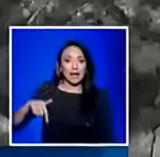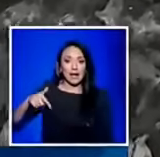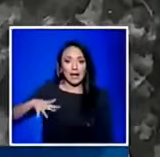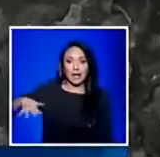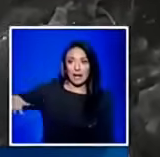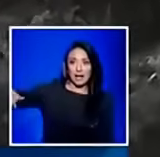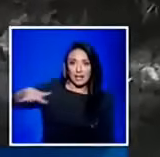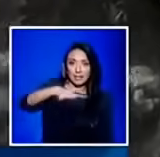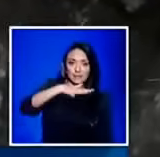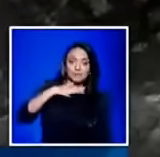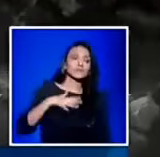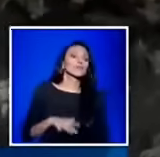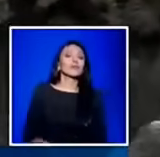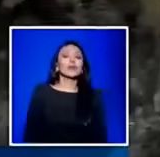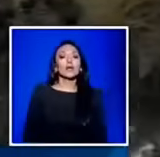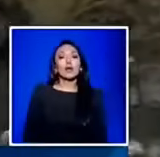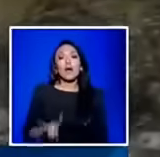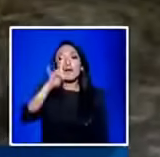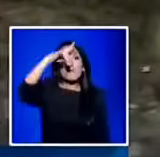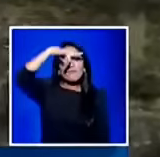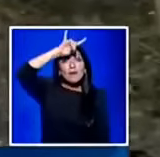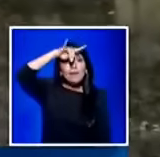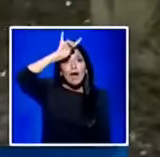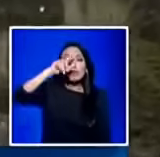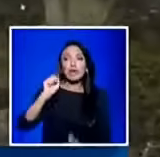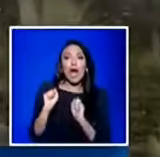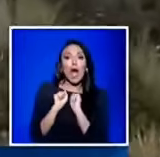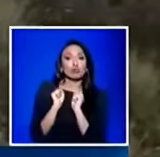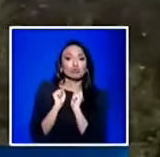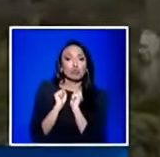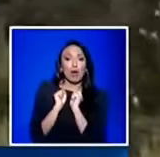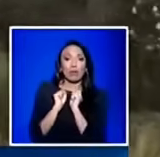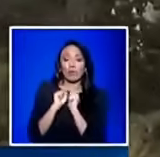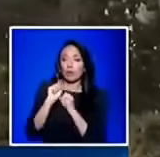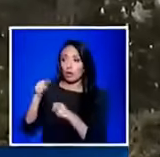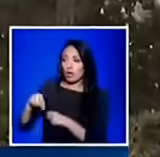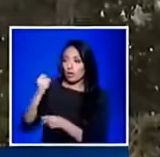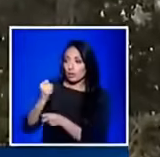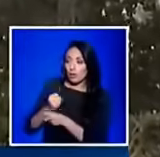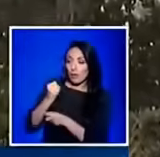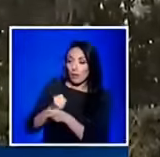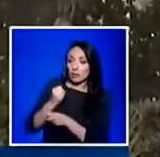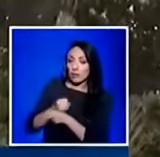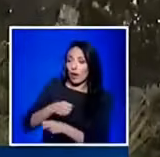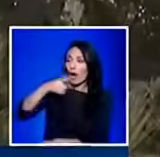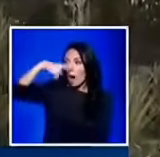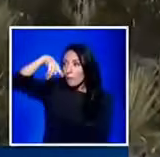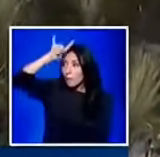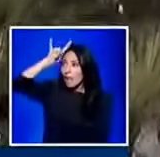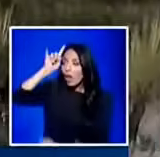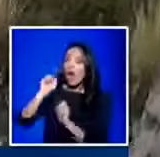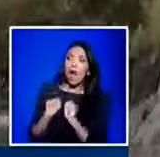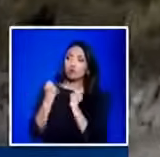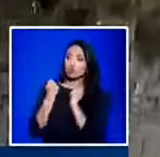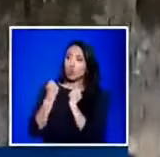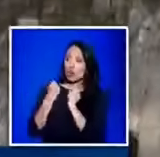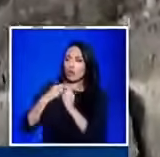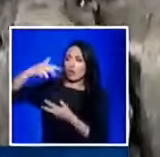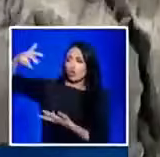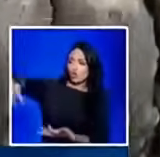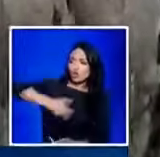Precisamente se trataría de venados que se asustaron cuando se realizaban estas tareas con elementos